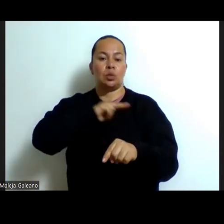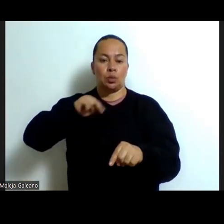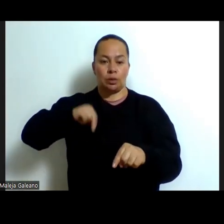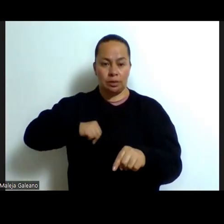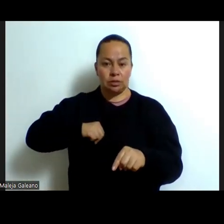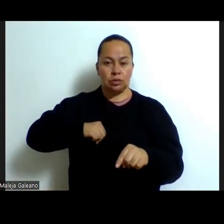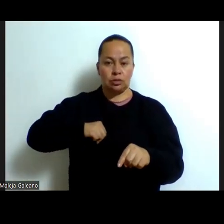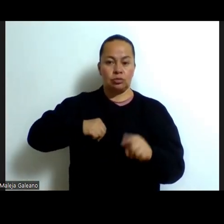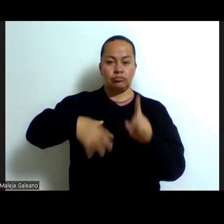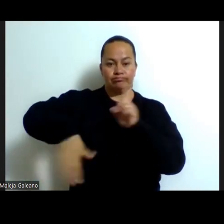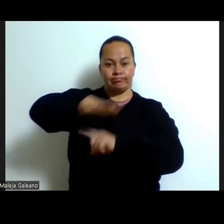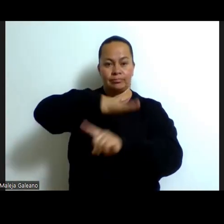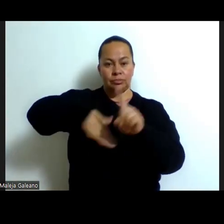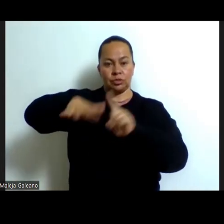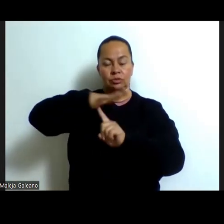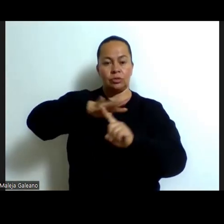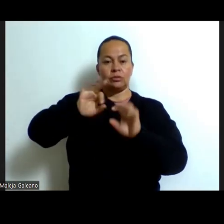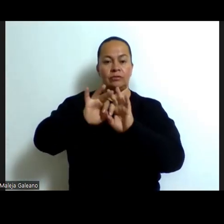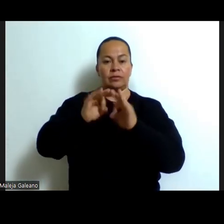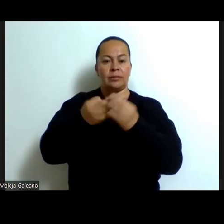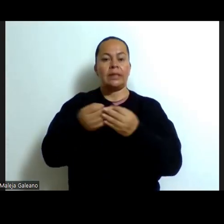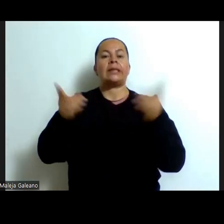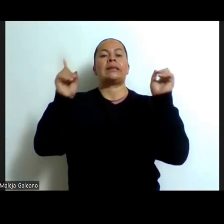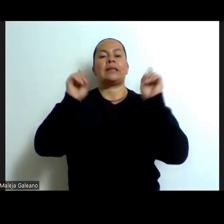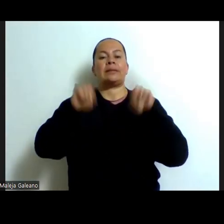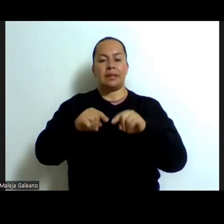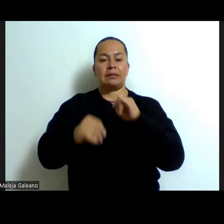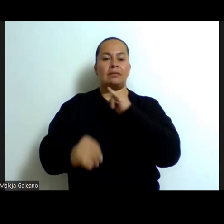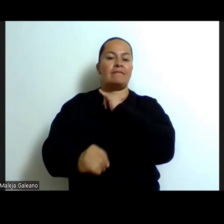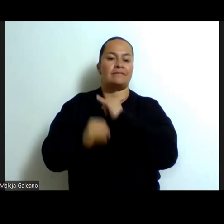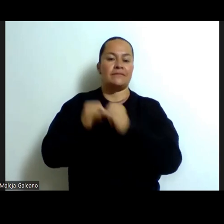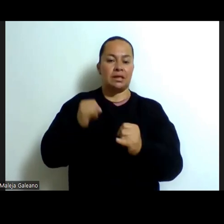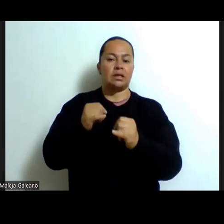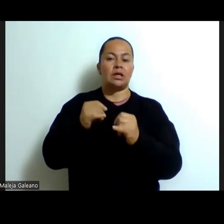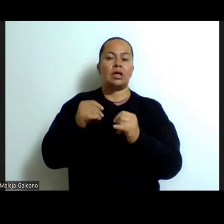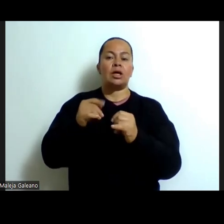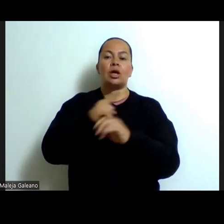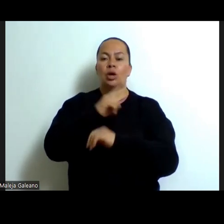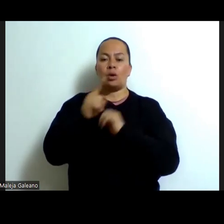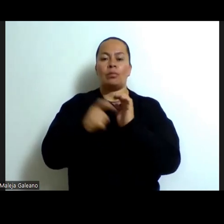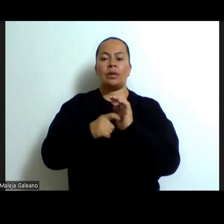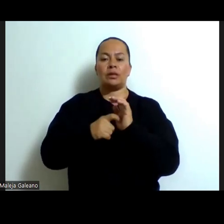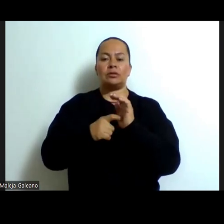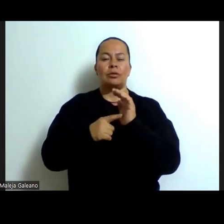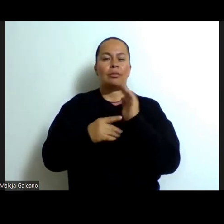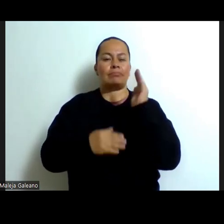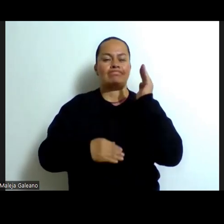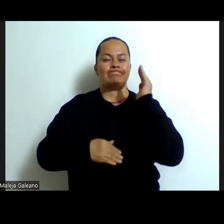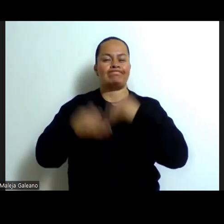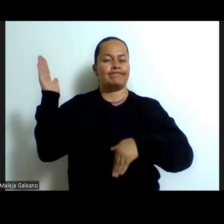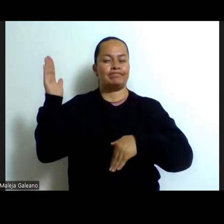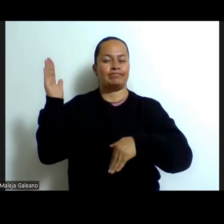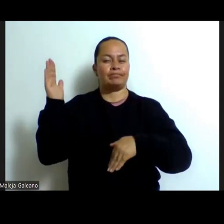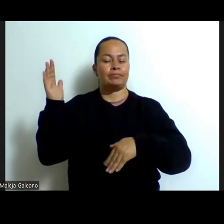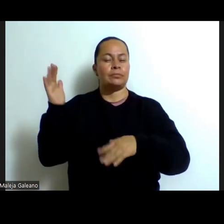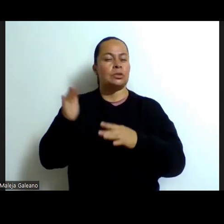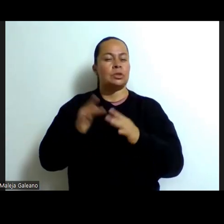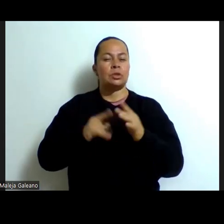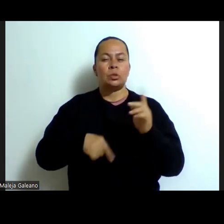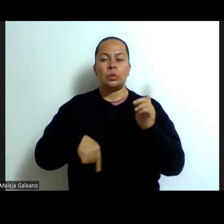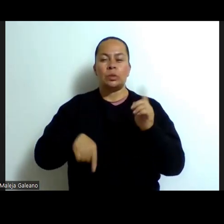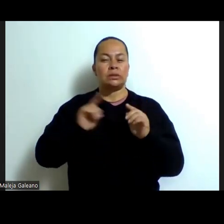entornos familiares también terminan siendo completamente disfuncionales sí como en cualquier